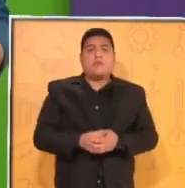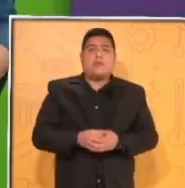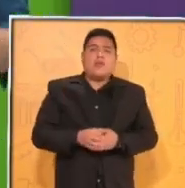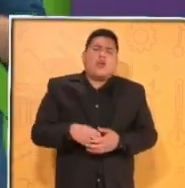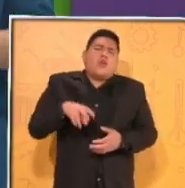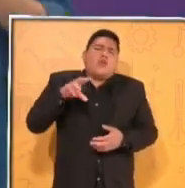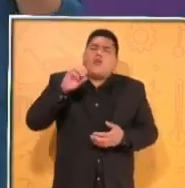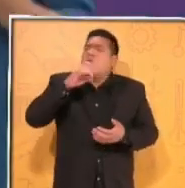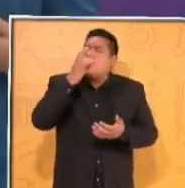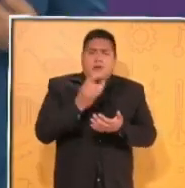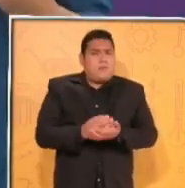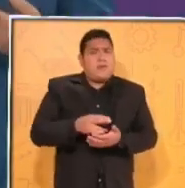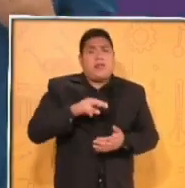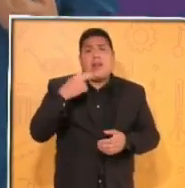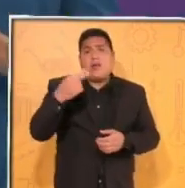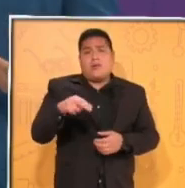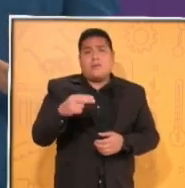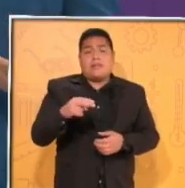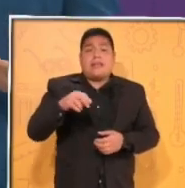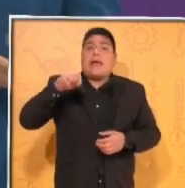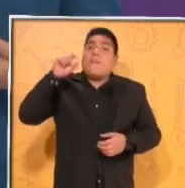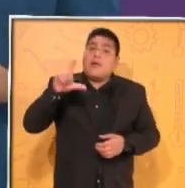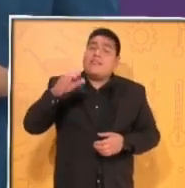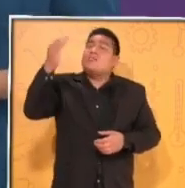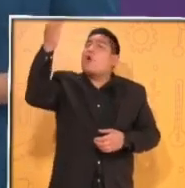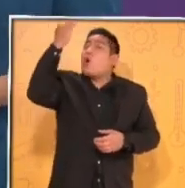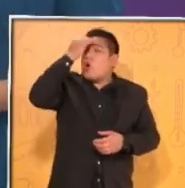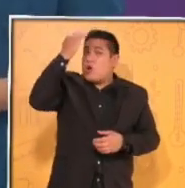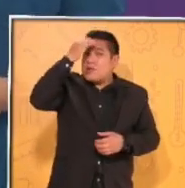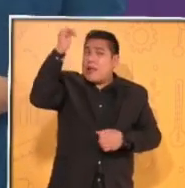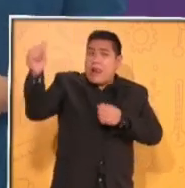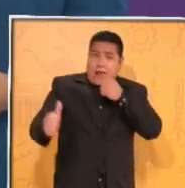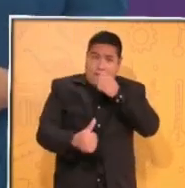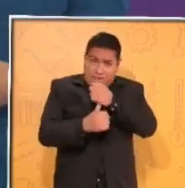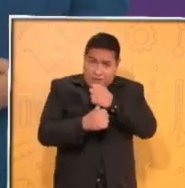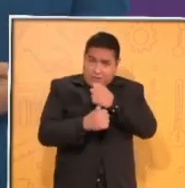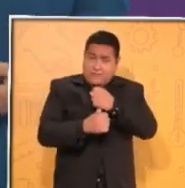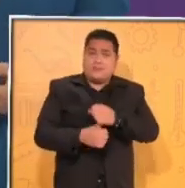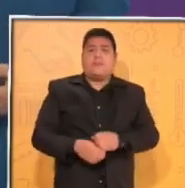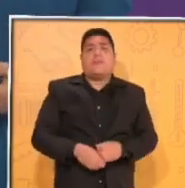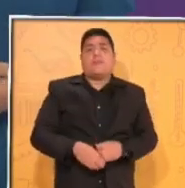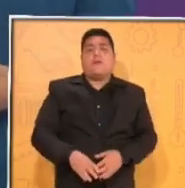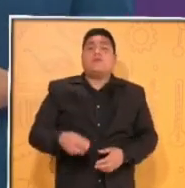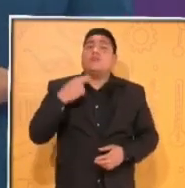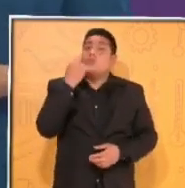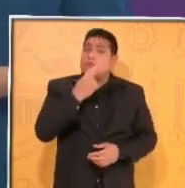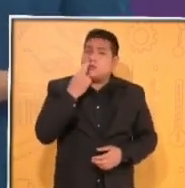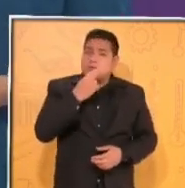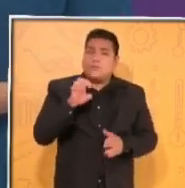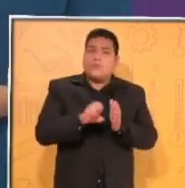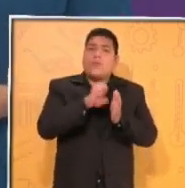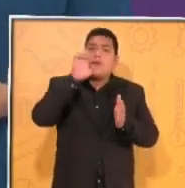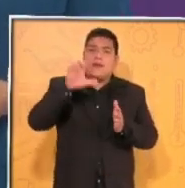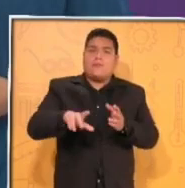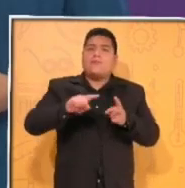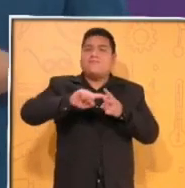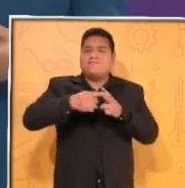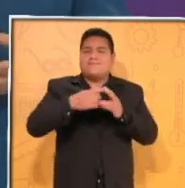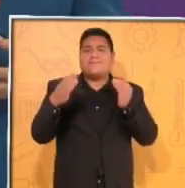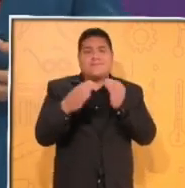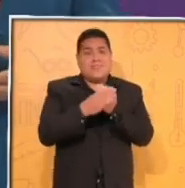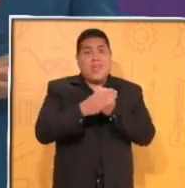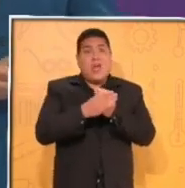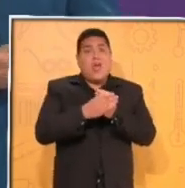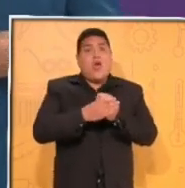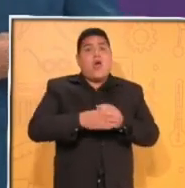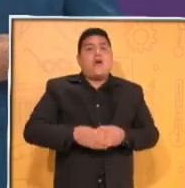argumento, es cuál es el argumento que vamos a utilizar. Por ejemplo, yo ahorita, al inicio de la clase,